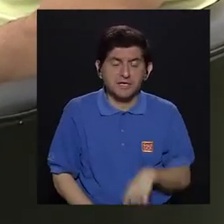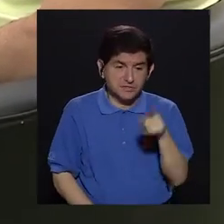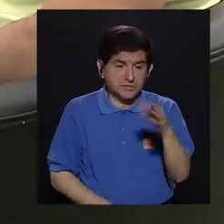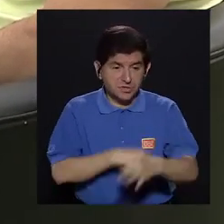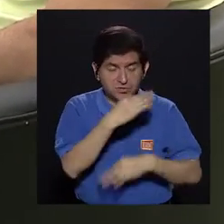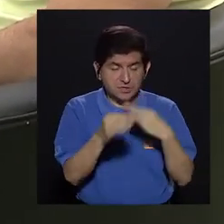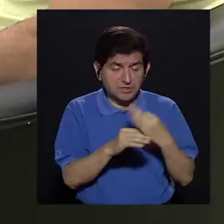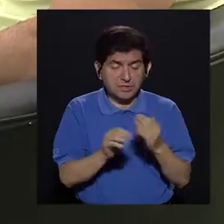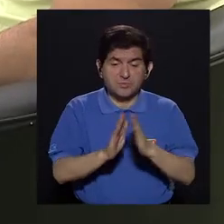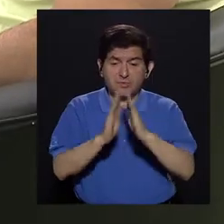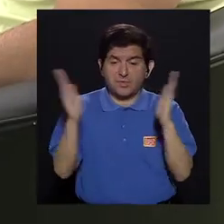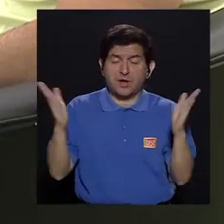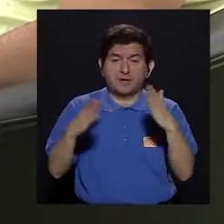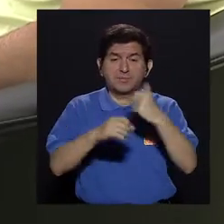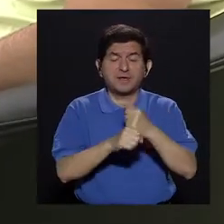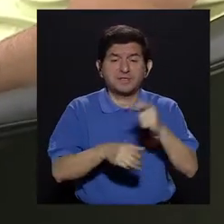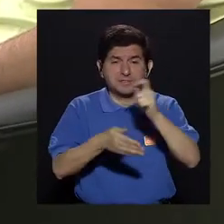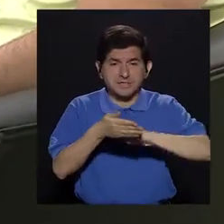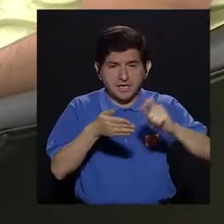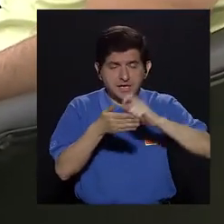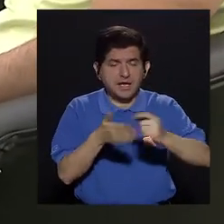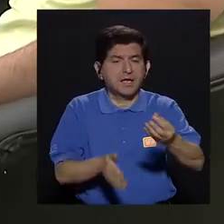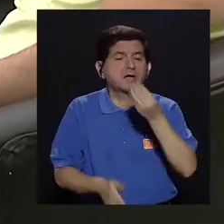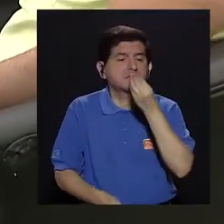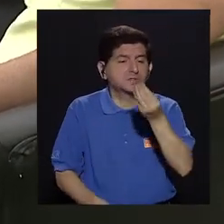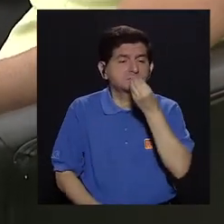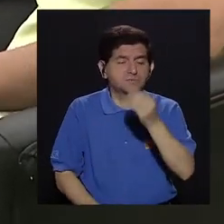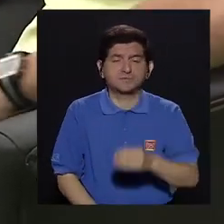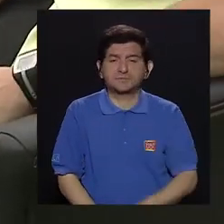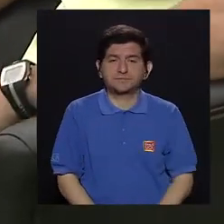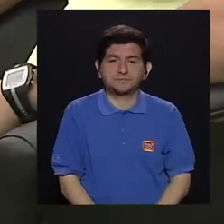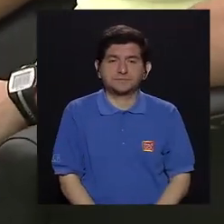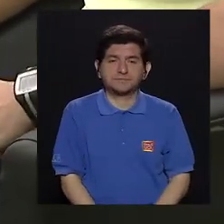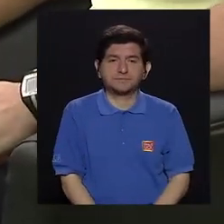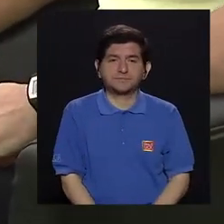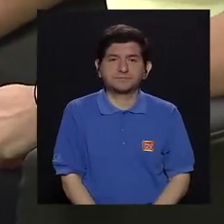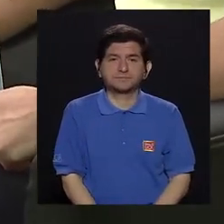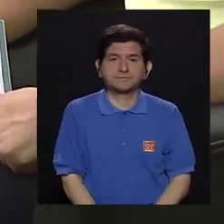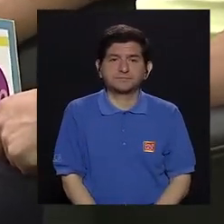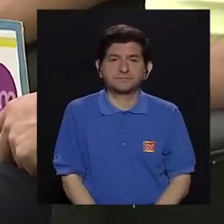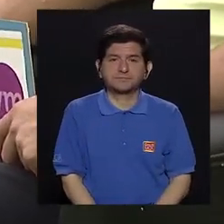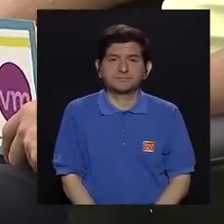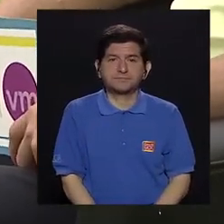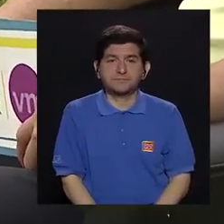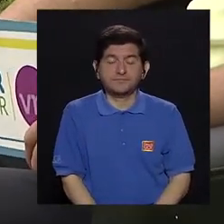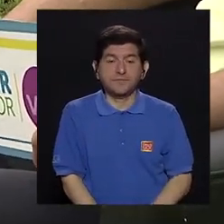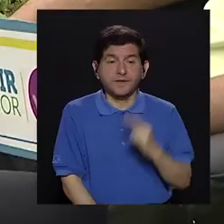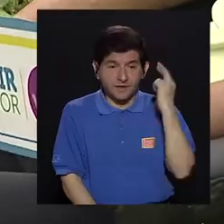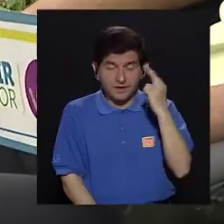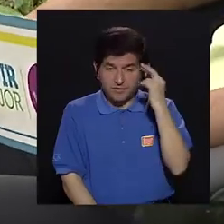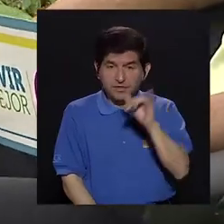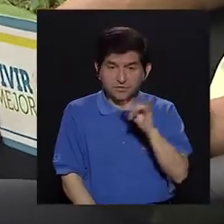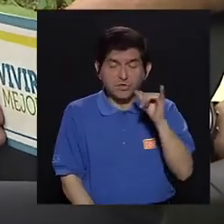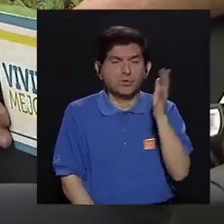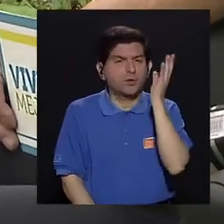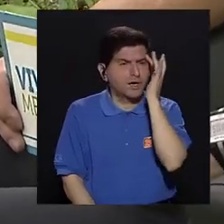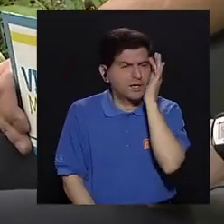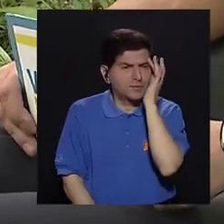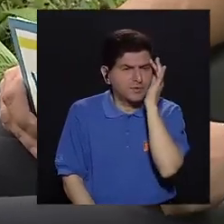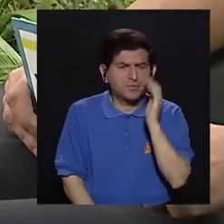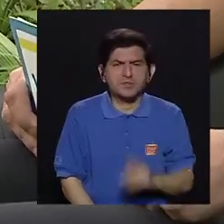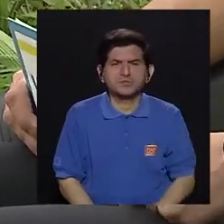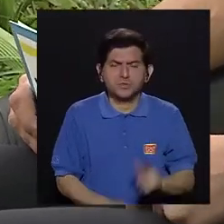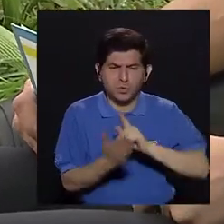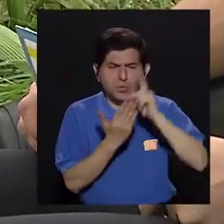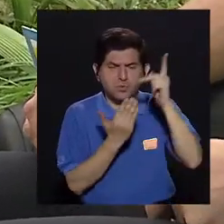bastante extensa que hicimos en la Escuela de Nutrición, y también que ha motivado la preocupación